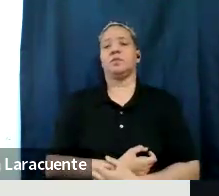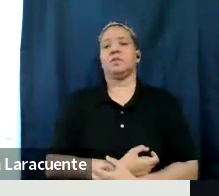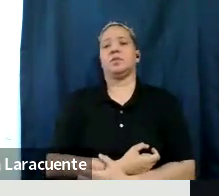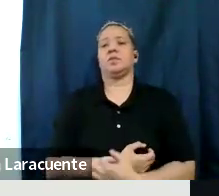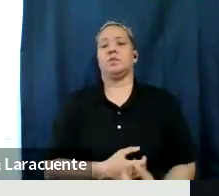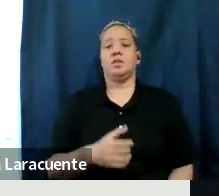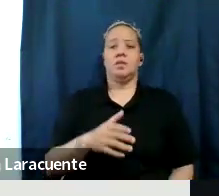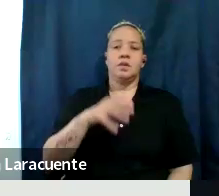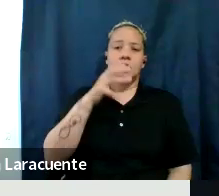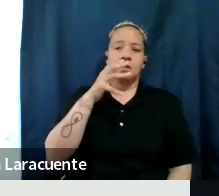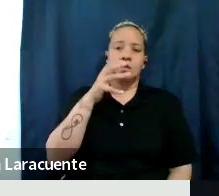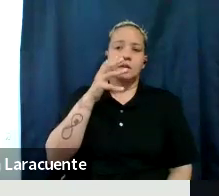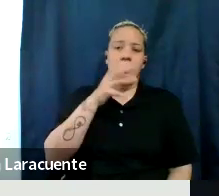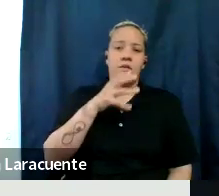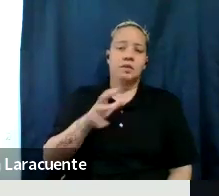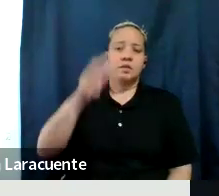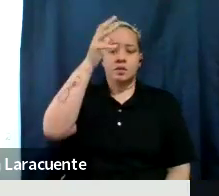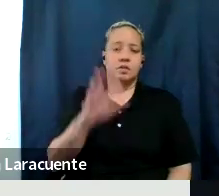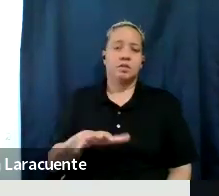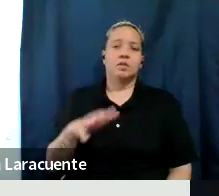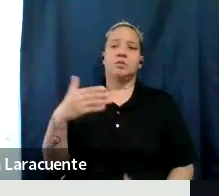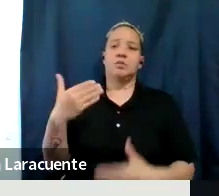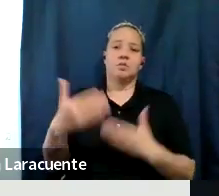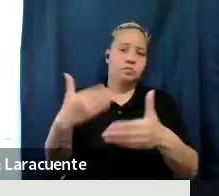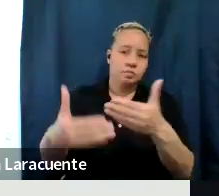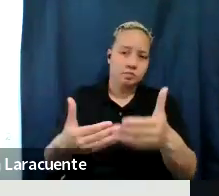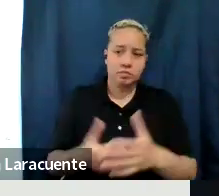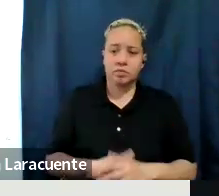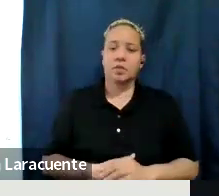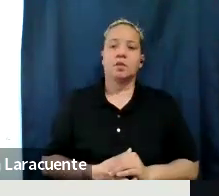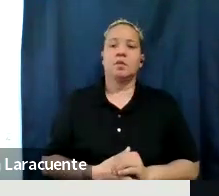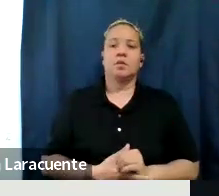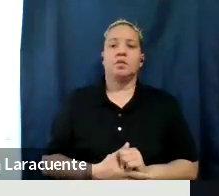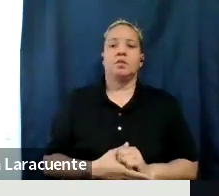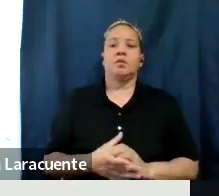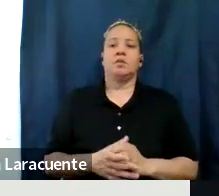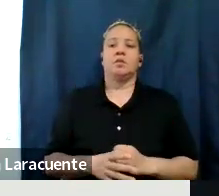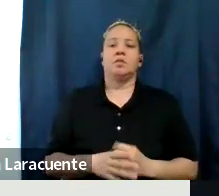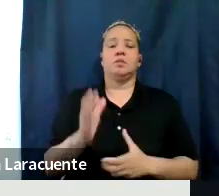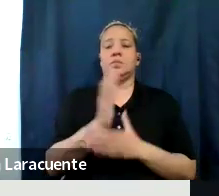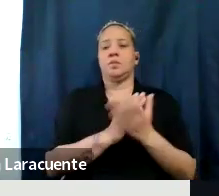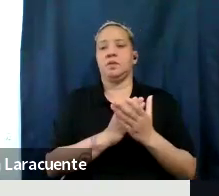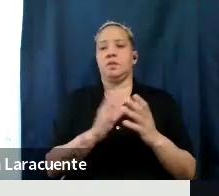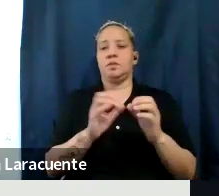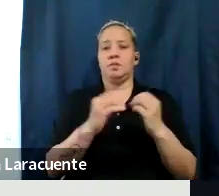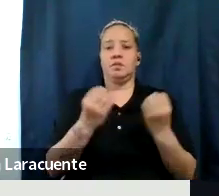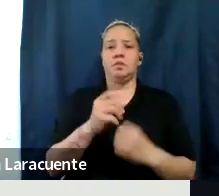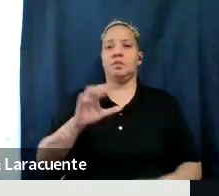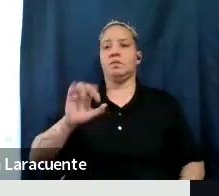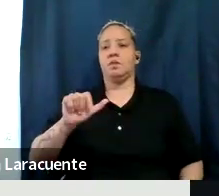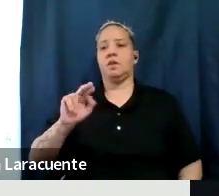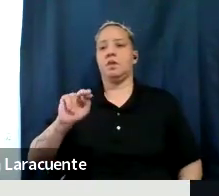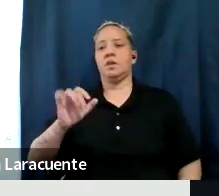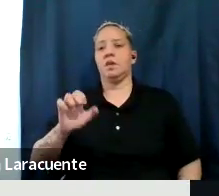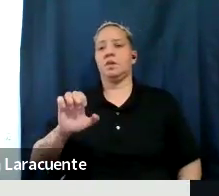nietos y bisnietos, evidentemente, formaban parte de los cuadros de la organización de la Falange Española.